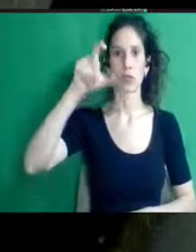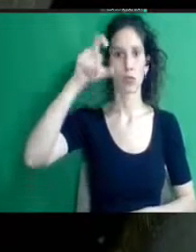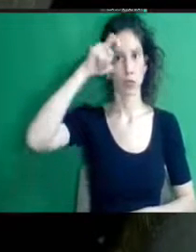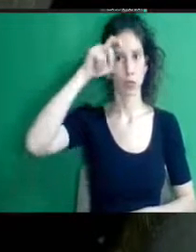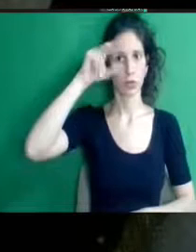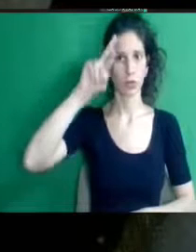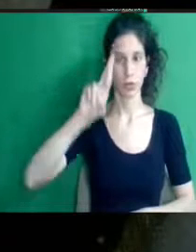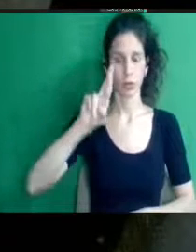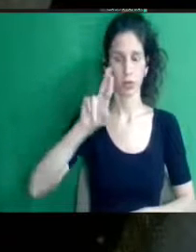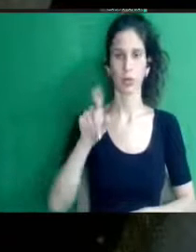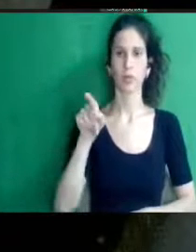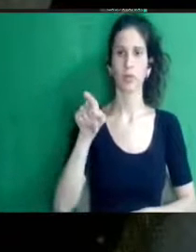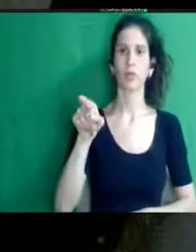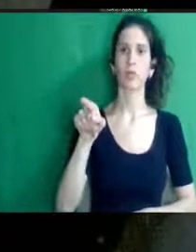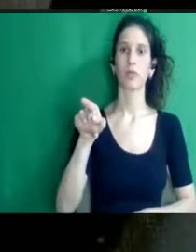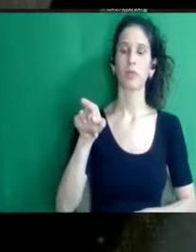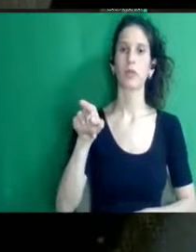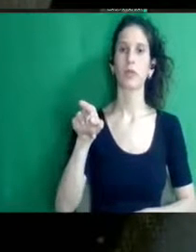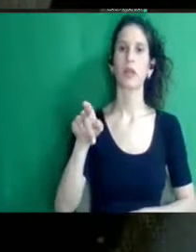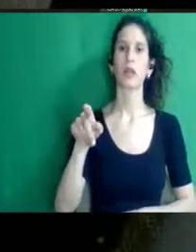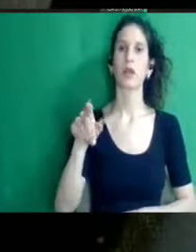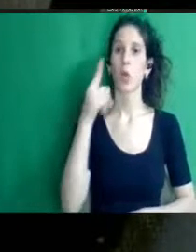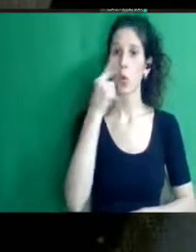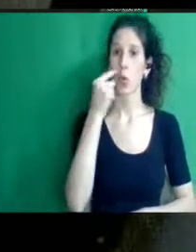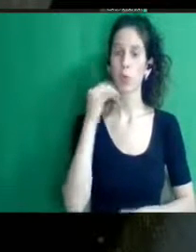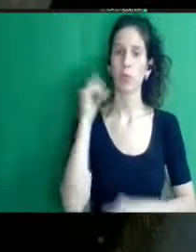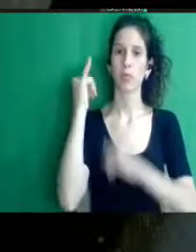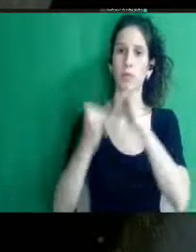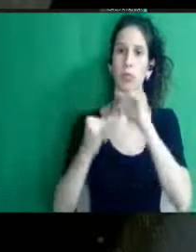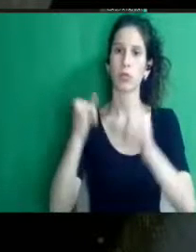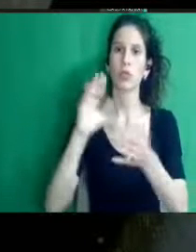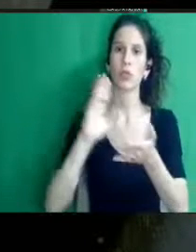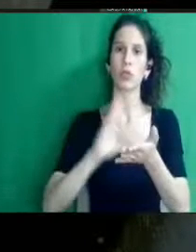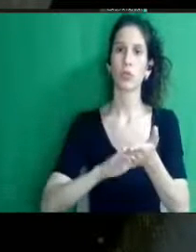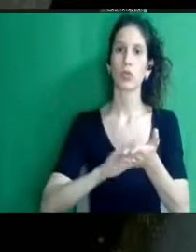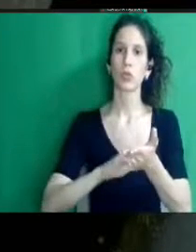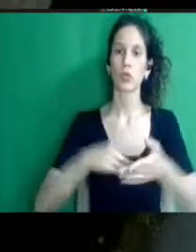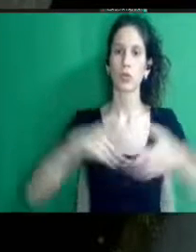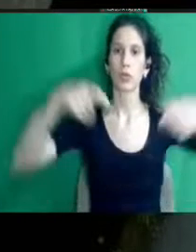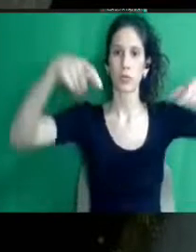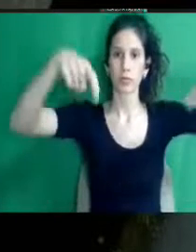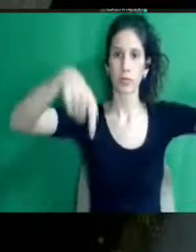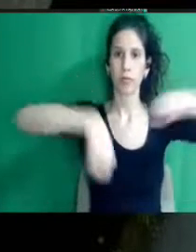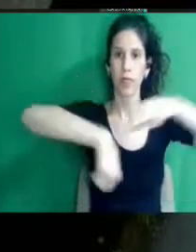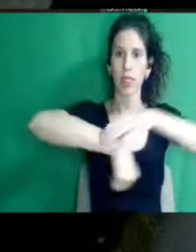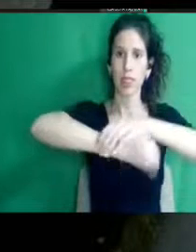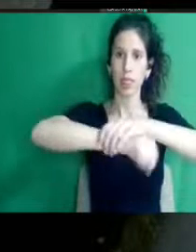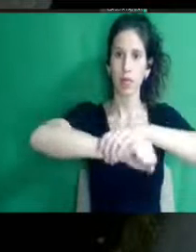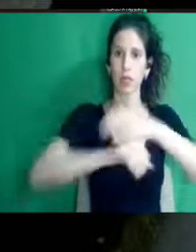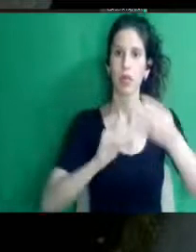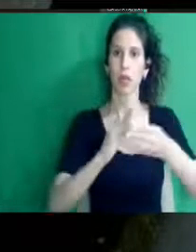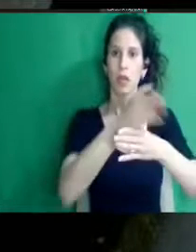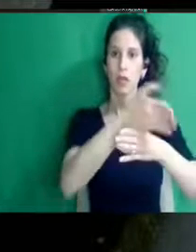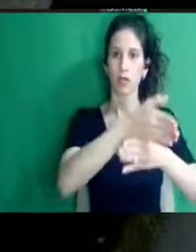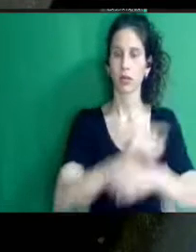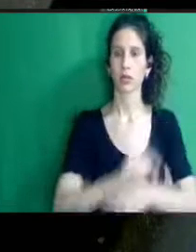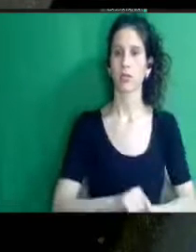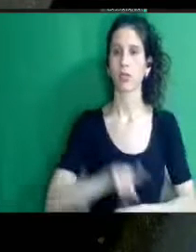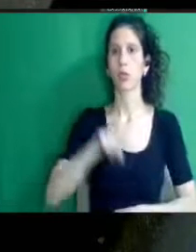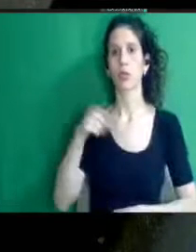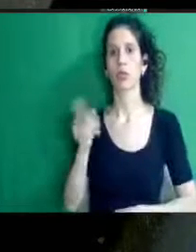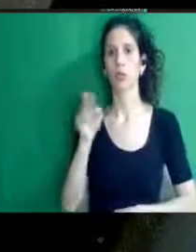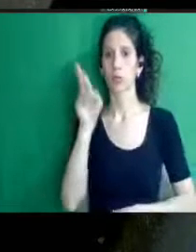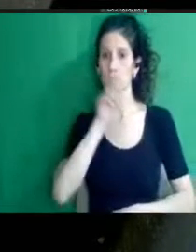de accesibilidad de escenarios deportivos, y la arquitecta Dayana Soler, que va a hablar de la ponencia de